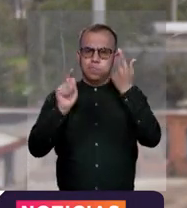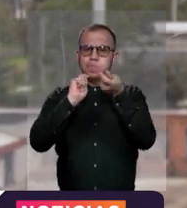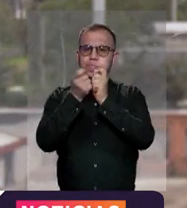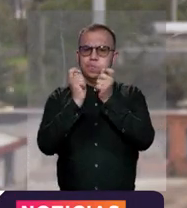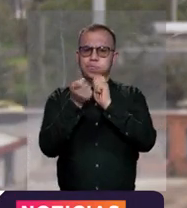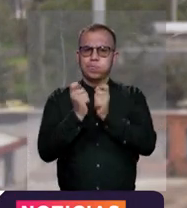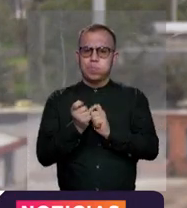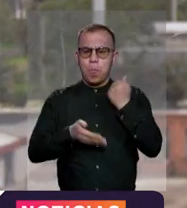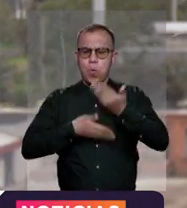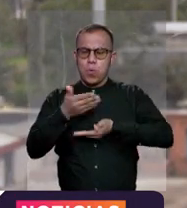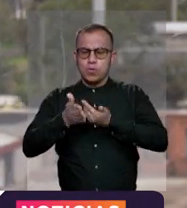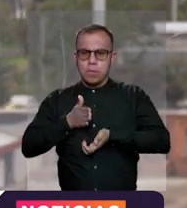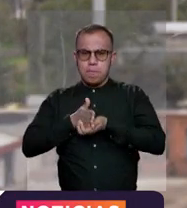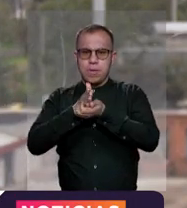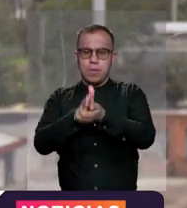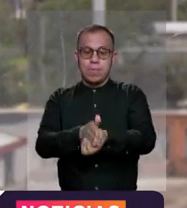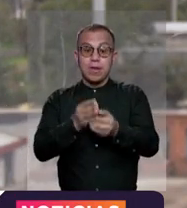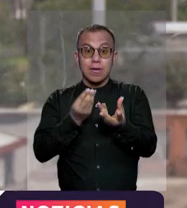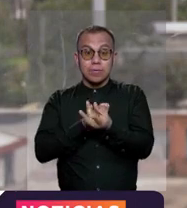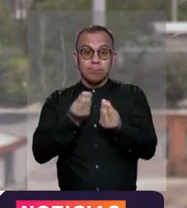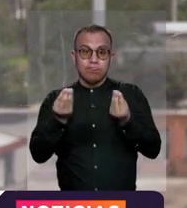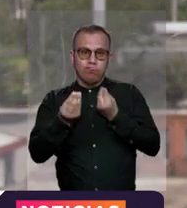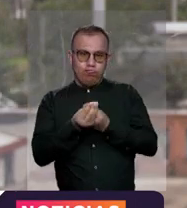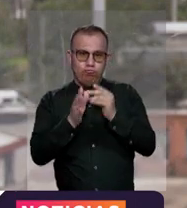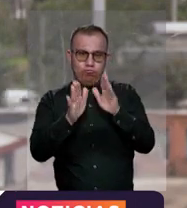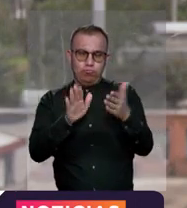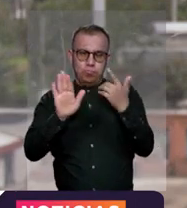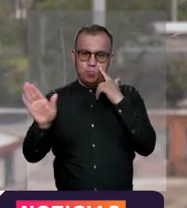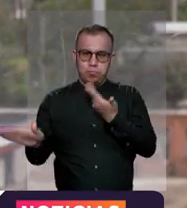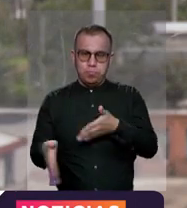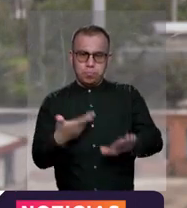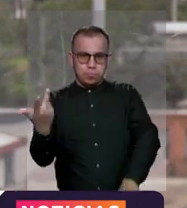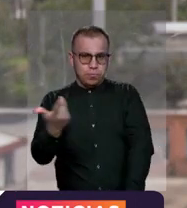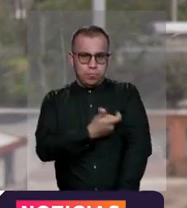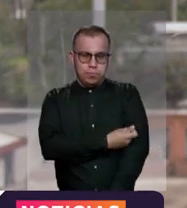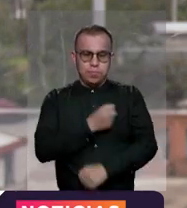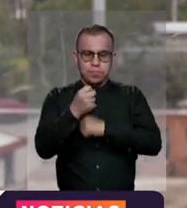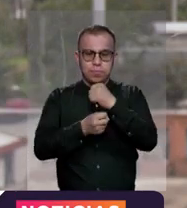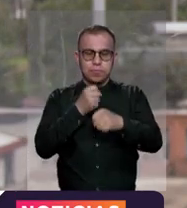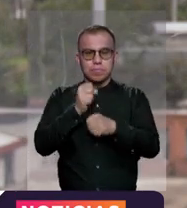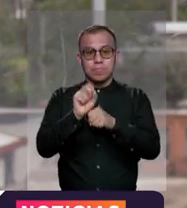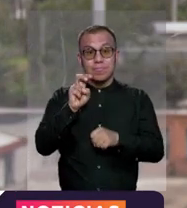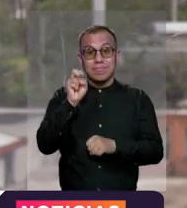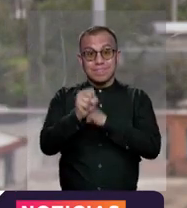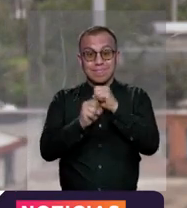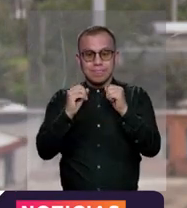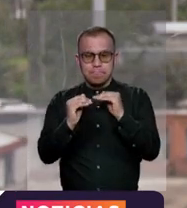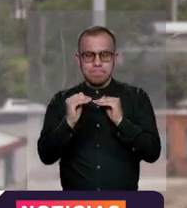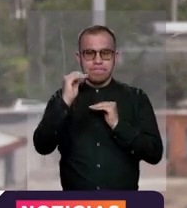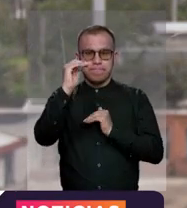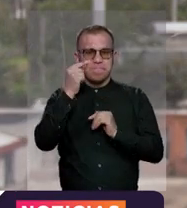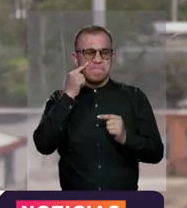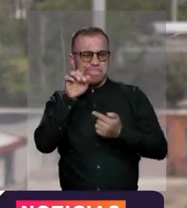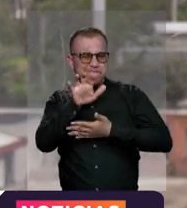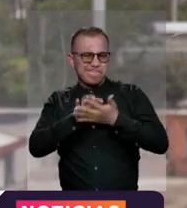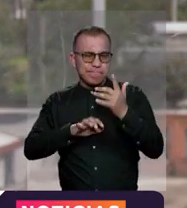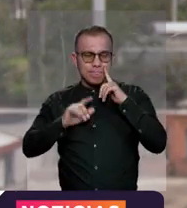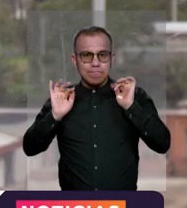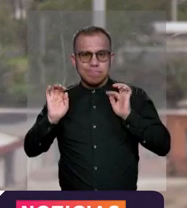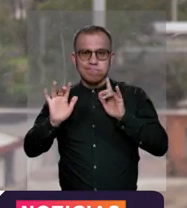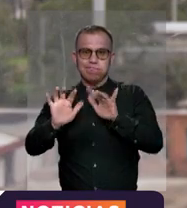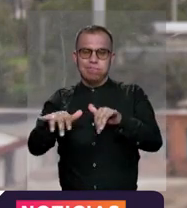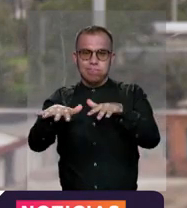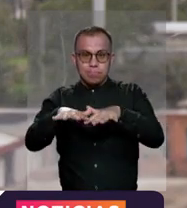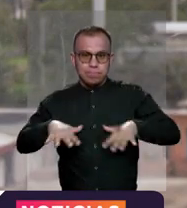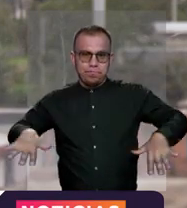la metodología de pico y cédula para vacunación en adultos mayores de 70 años. La razón, evitar aglomeraciones en los